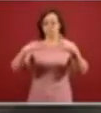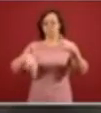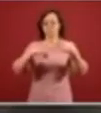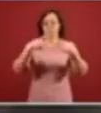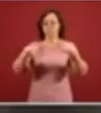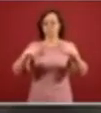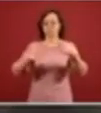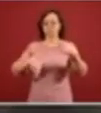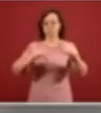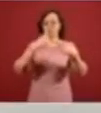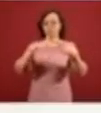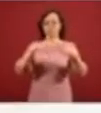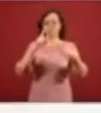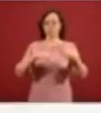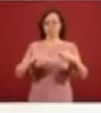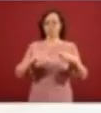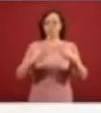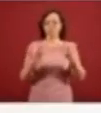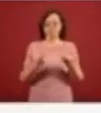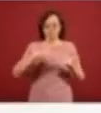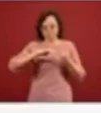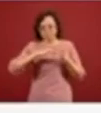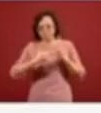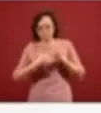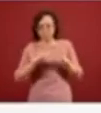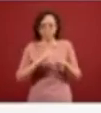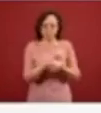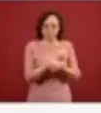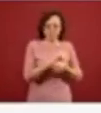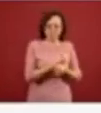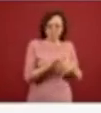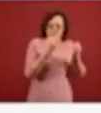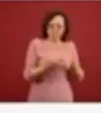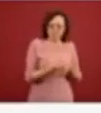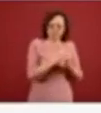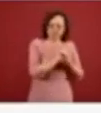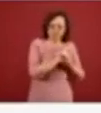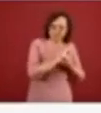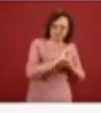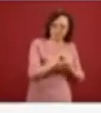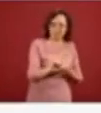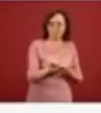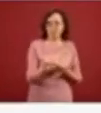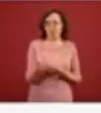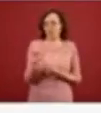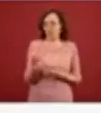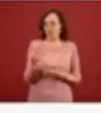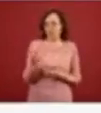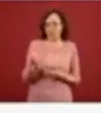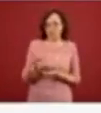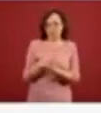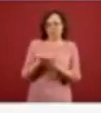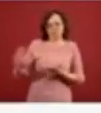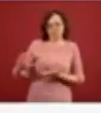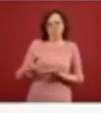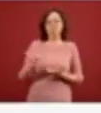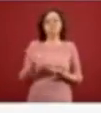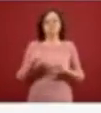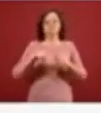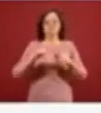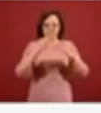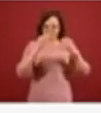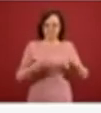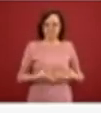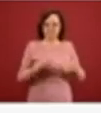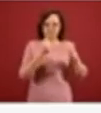la estrategia para el abastecimiento de sangre segura durante la pandemia por COVID-19 y el segundo punto serán